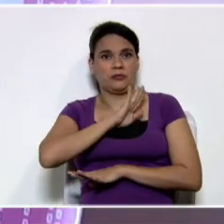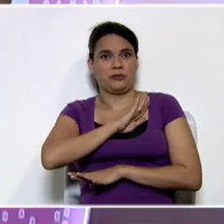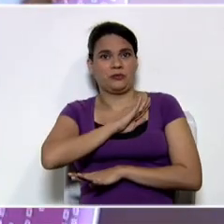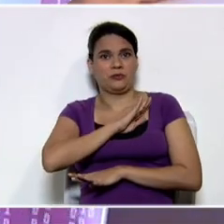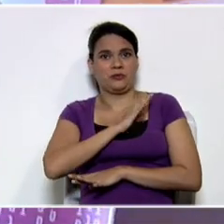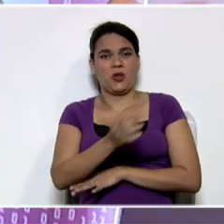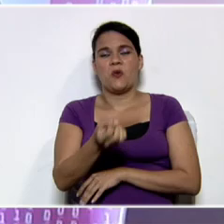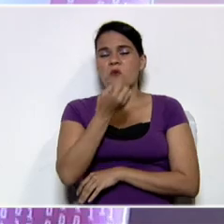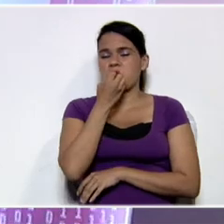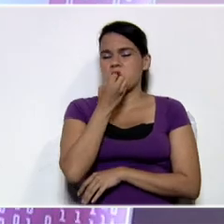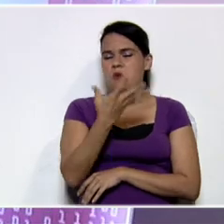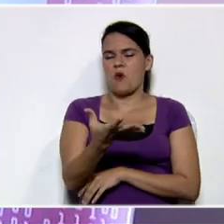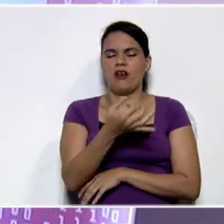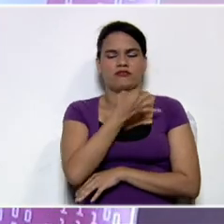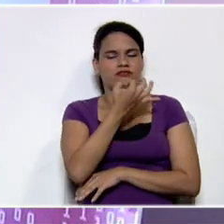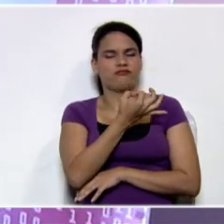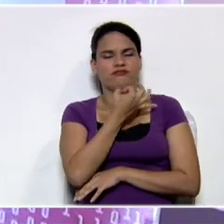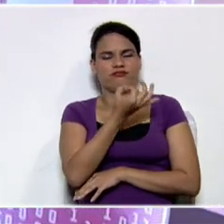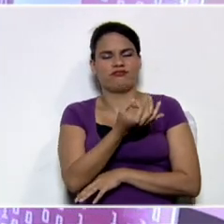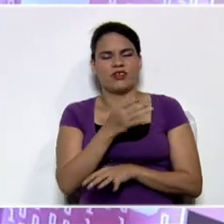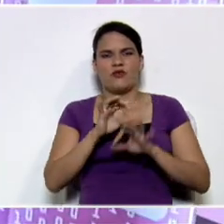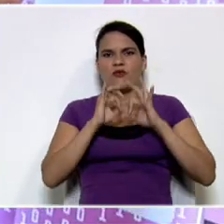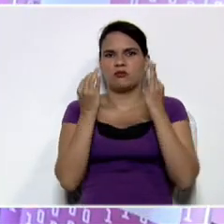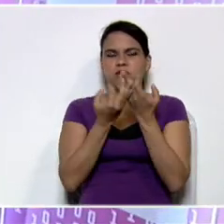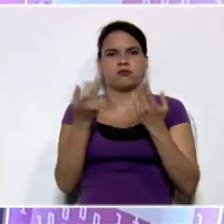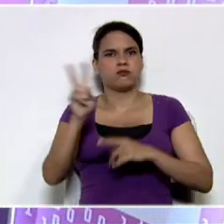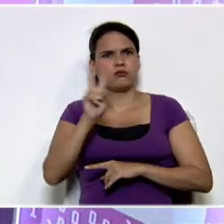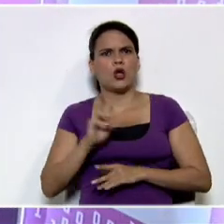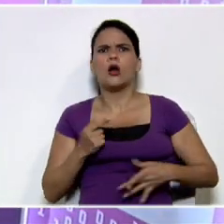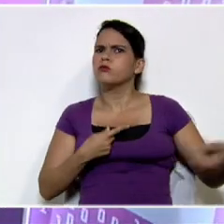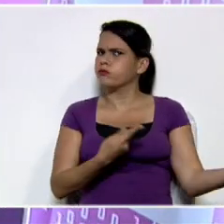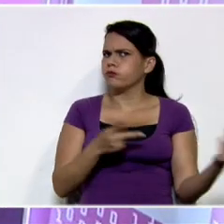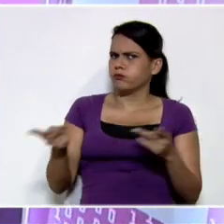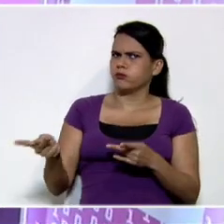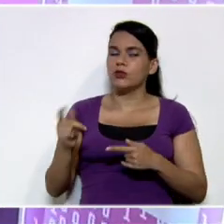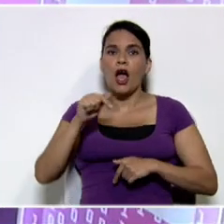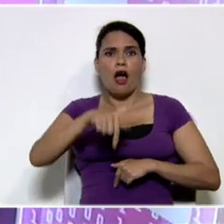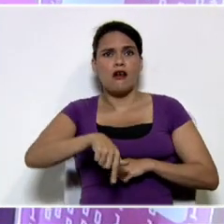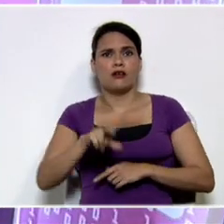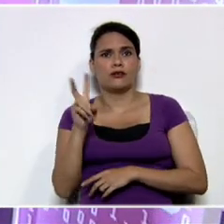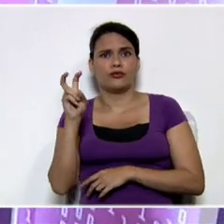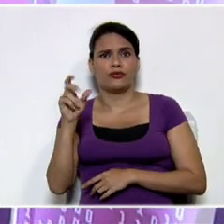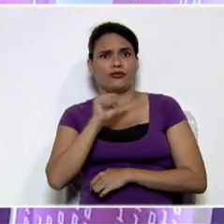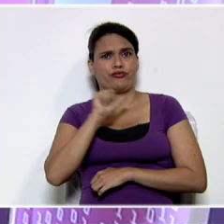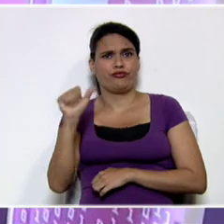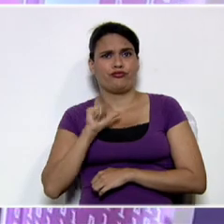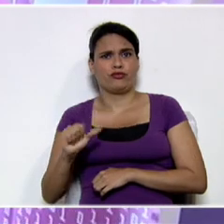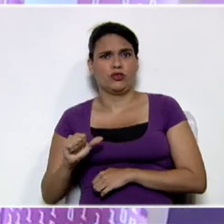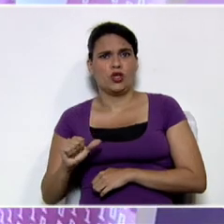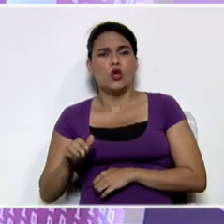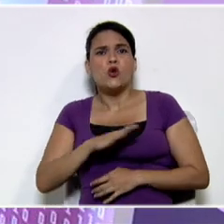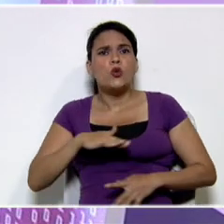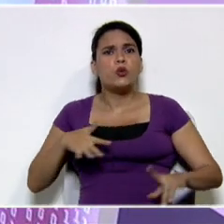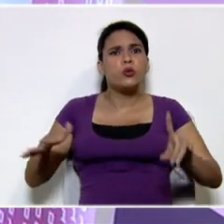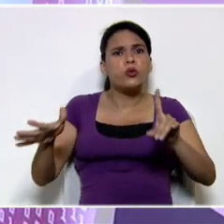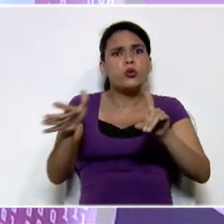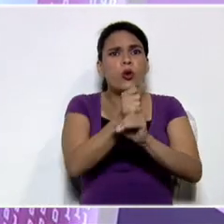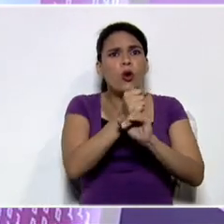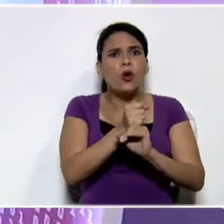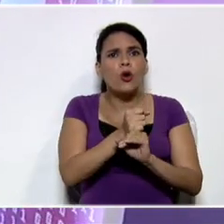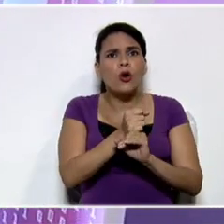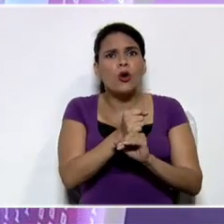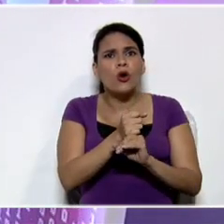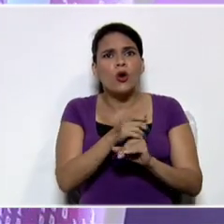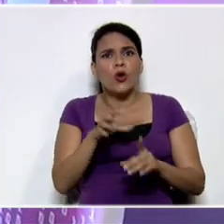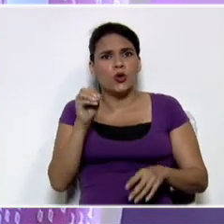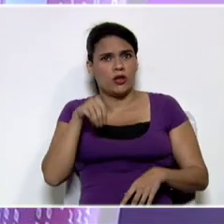Dibújame. Muy buenas tardes, familia venezolana. Bienvenidos a esta nueva semana en donde nos encontramos nuevamente